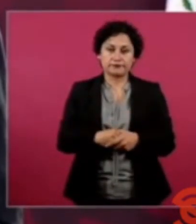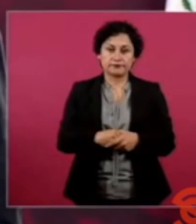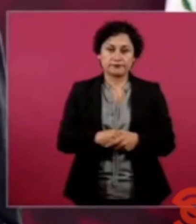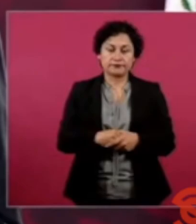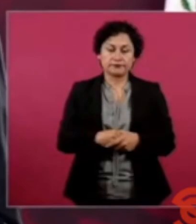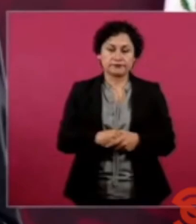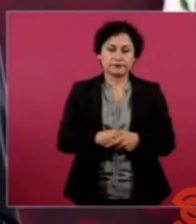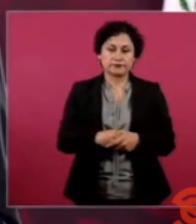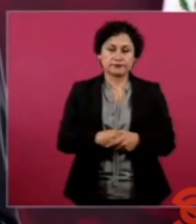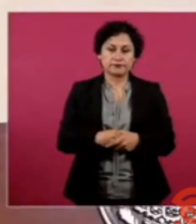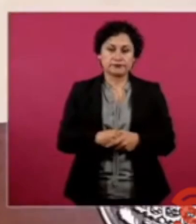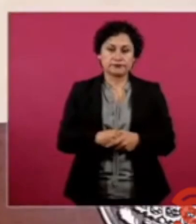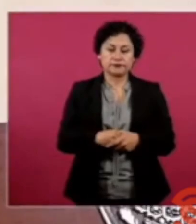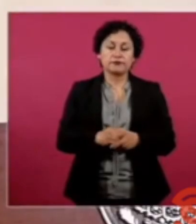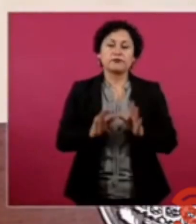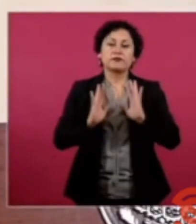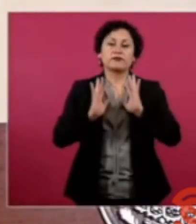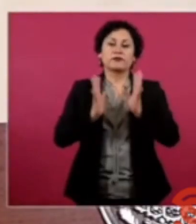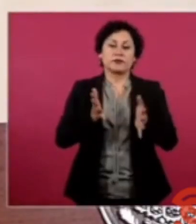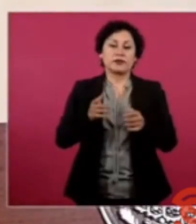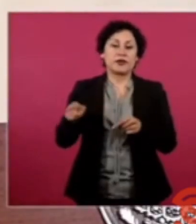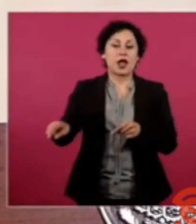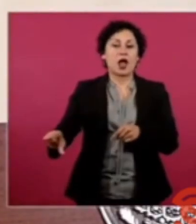ya había oposición